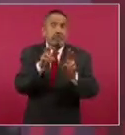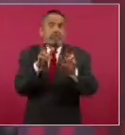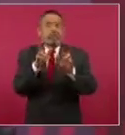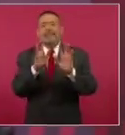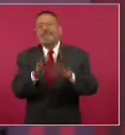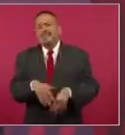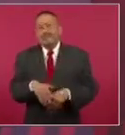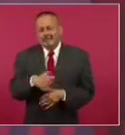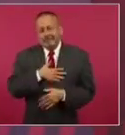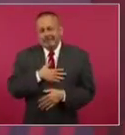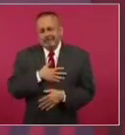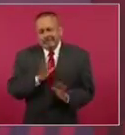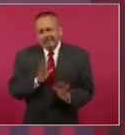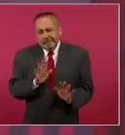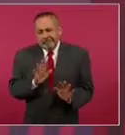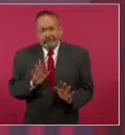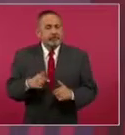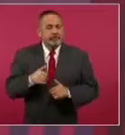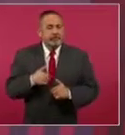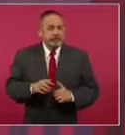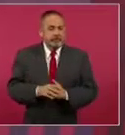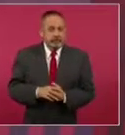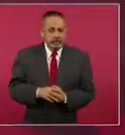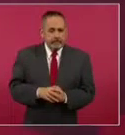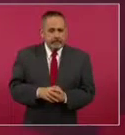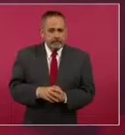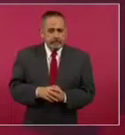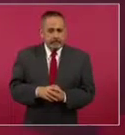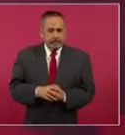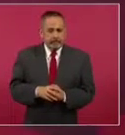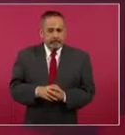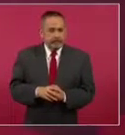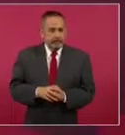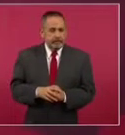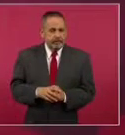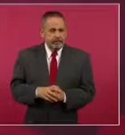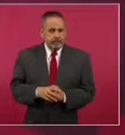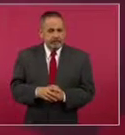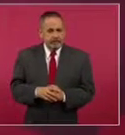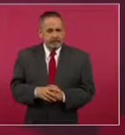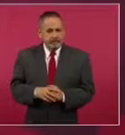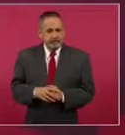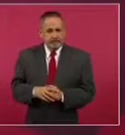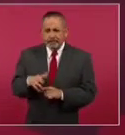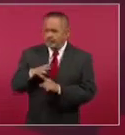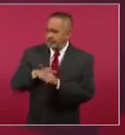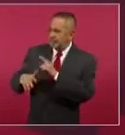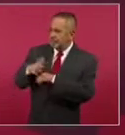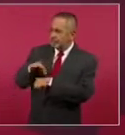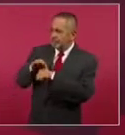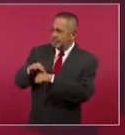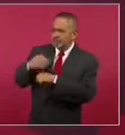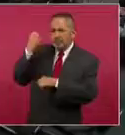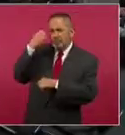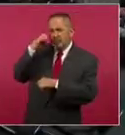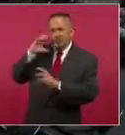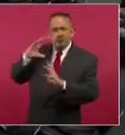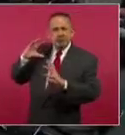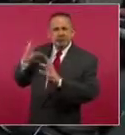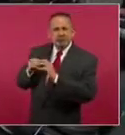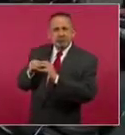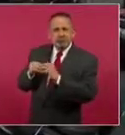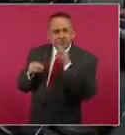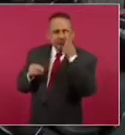Y es muy rica mi realidad, mi experiencia. Pero una de